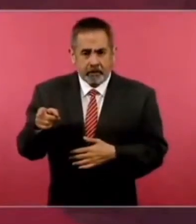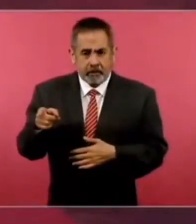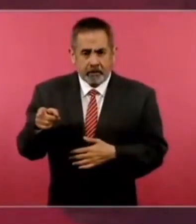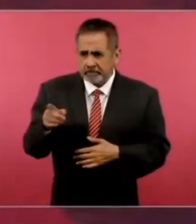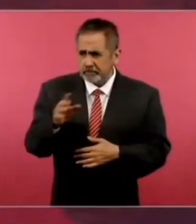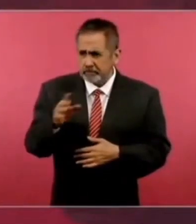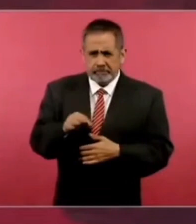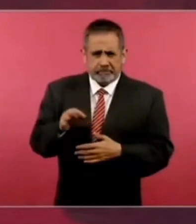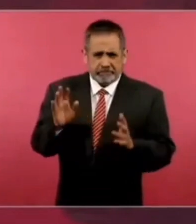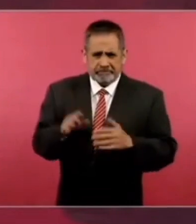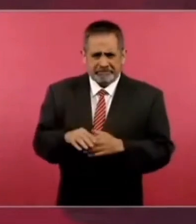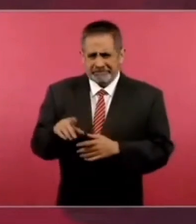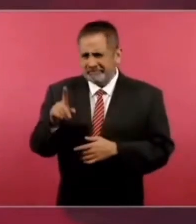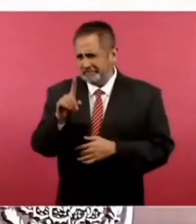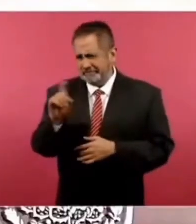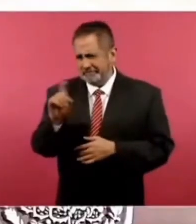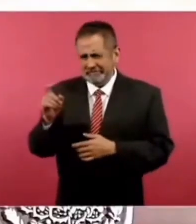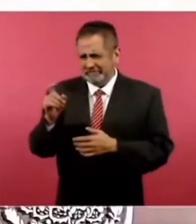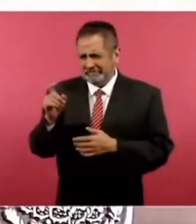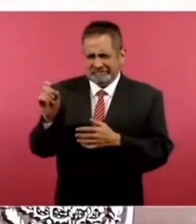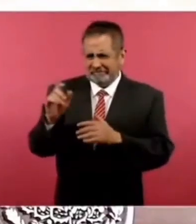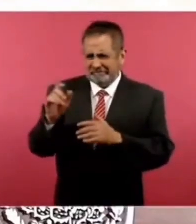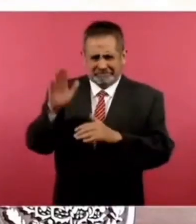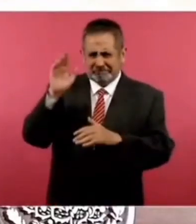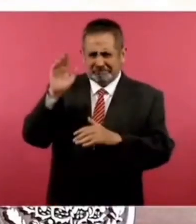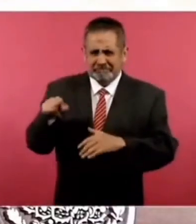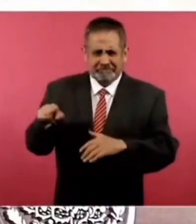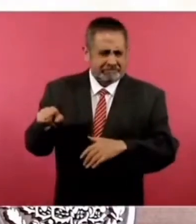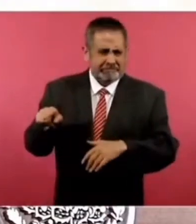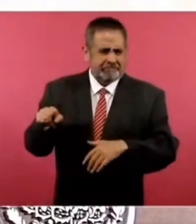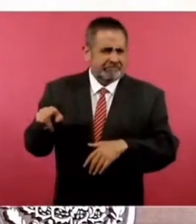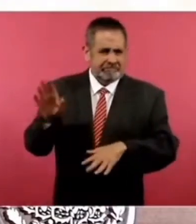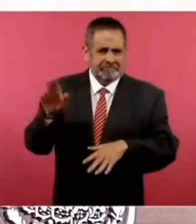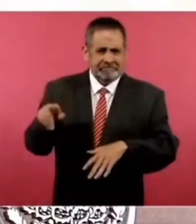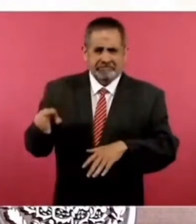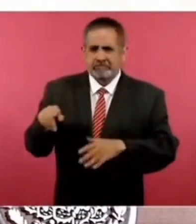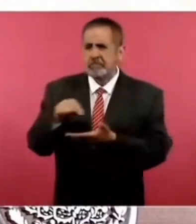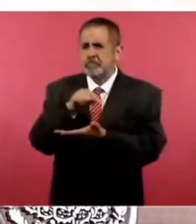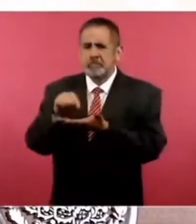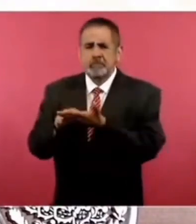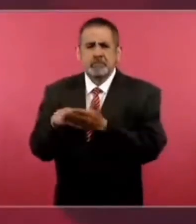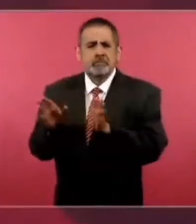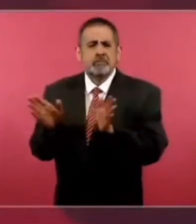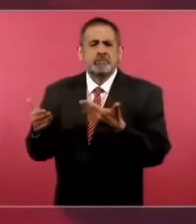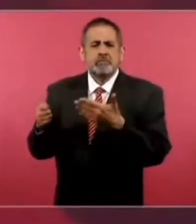Estoy hablando de cientos de locales.